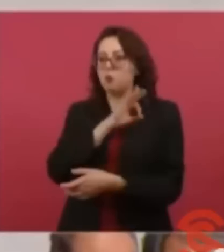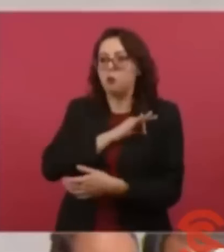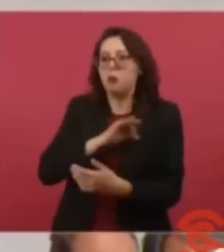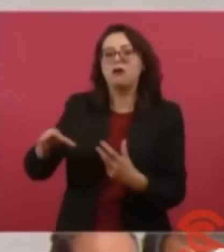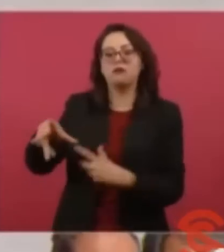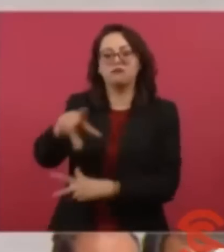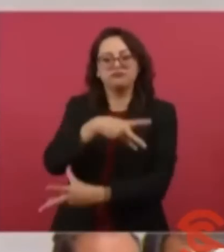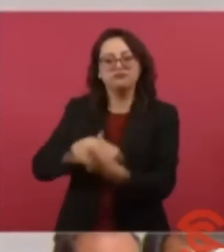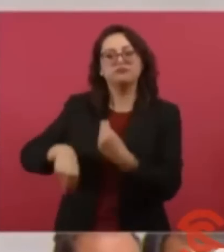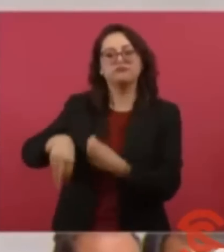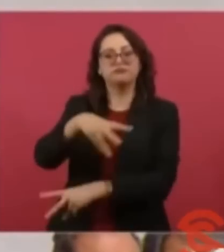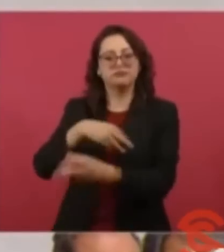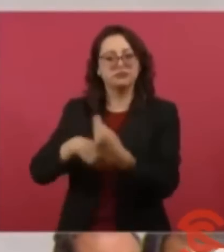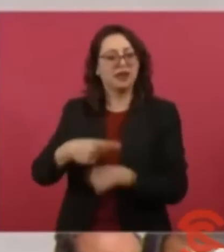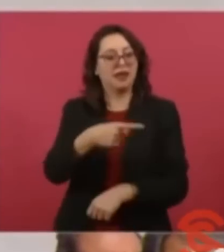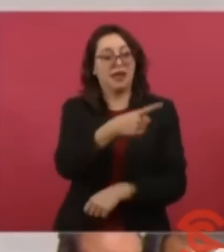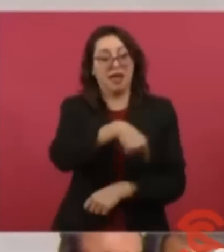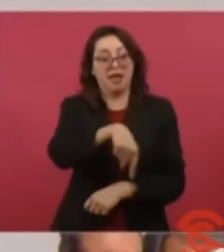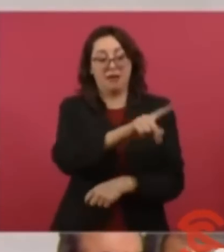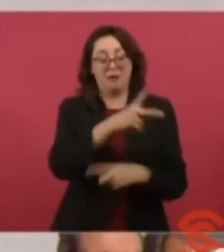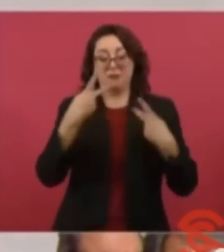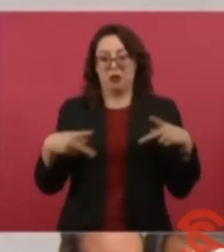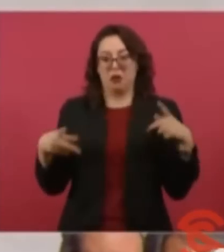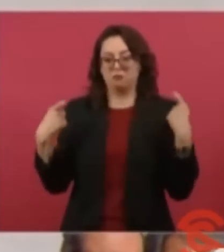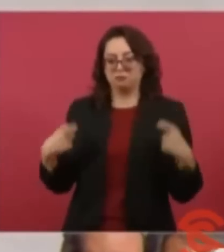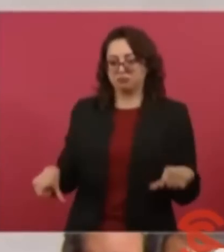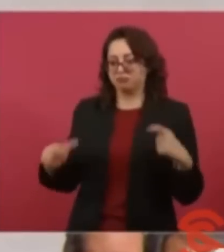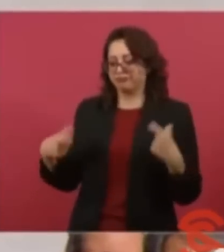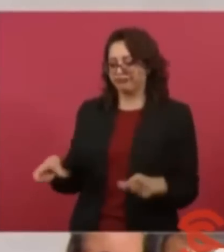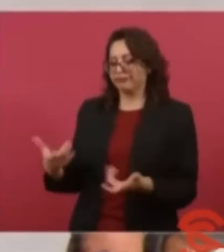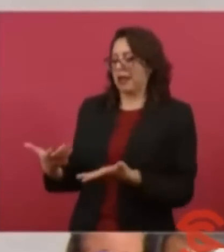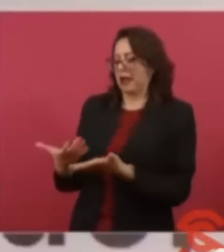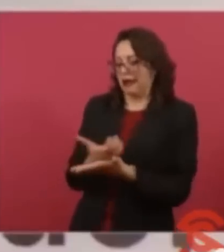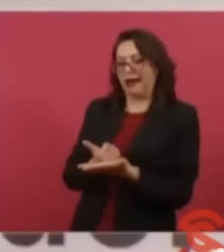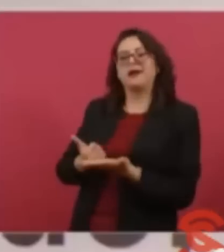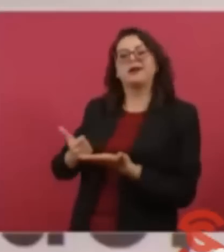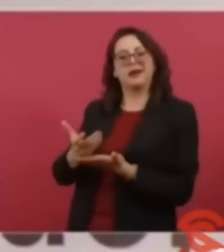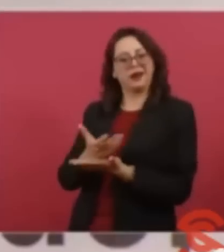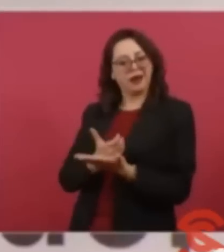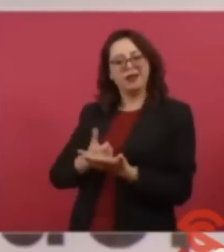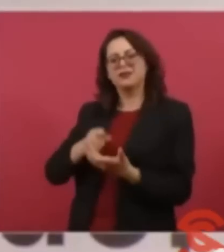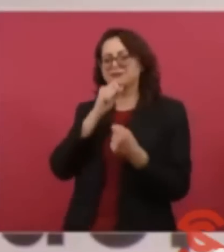interno. Se han podido hacer negocios